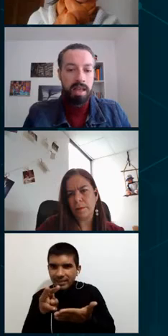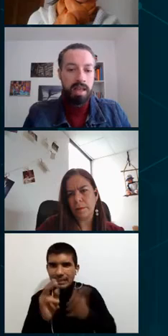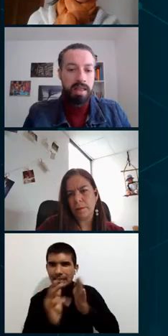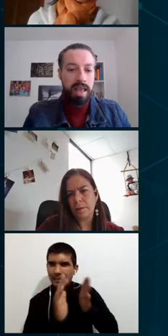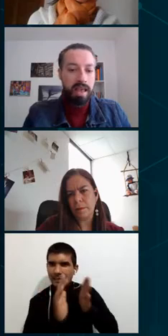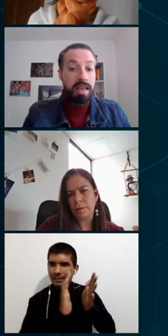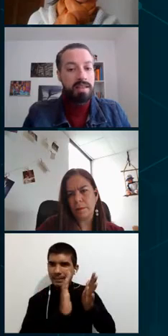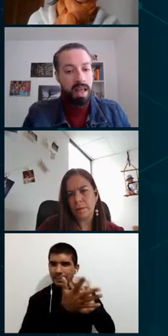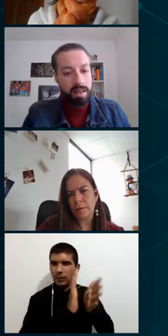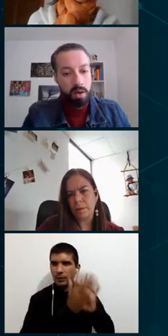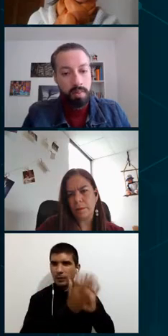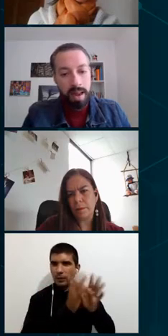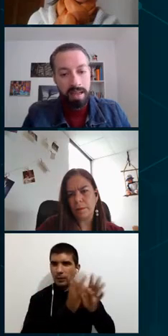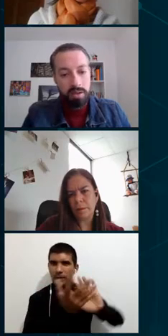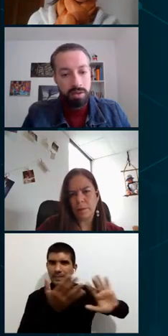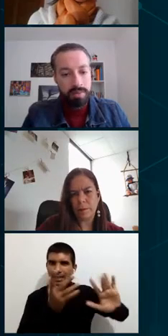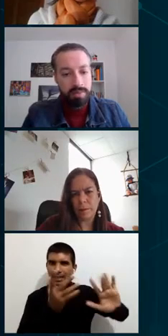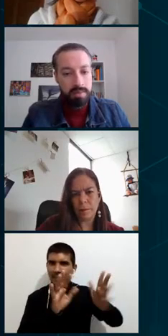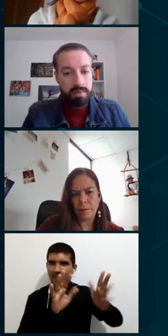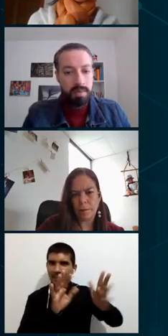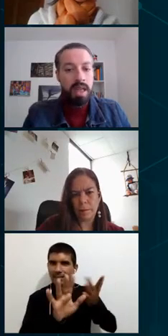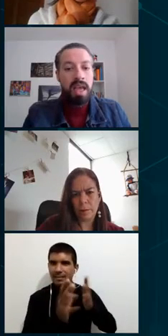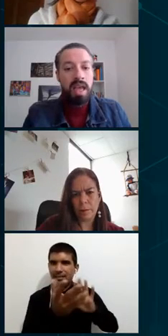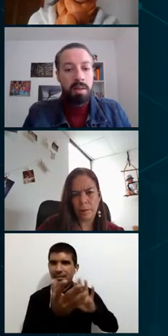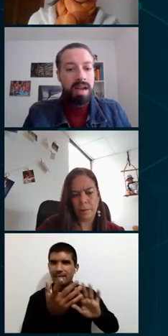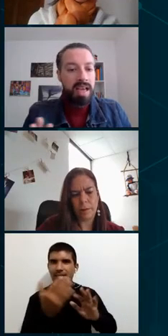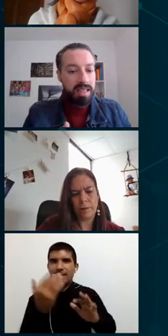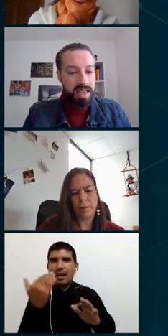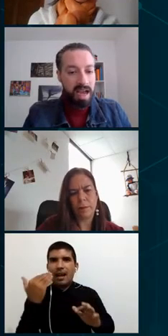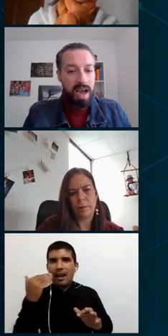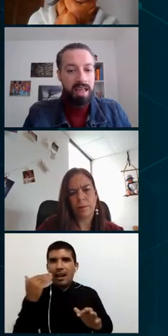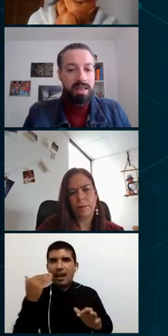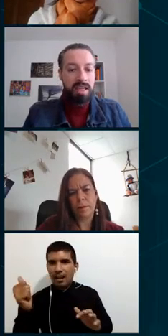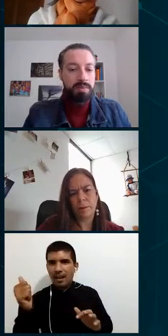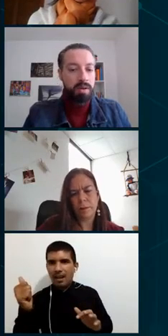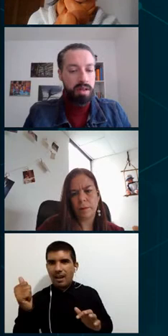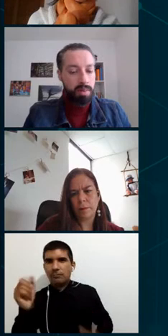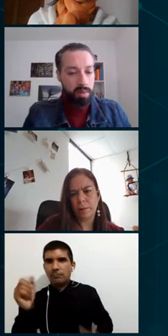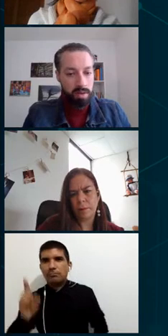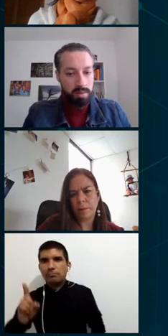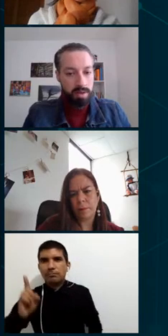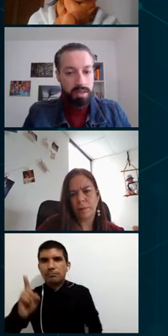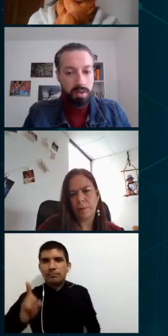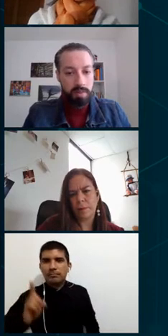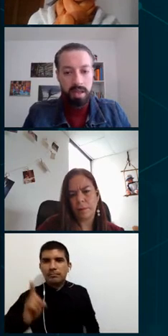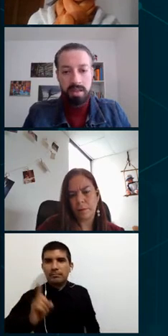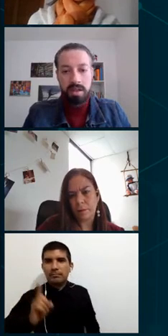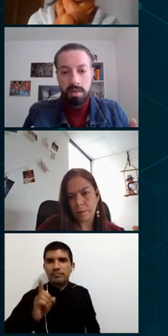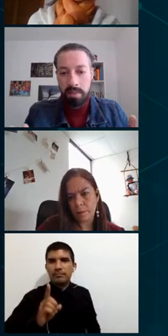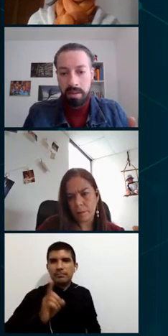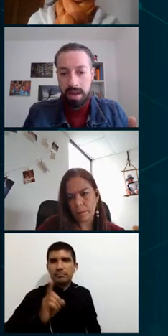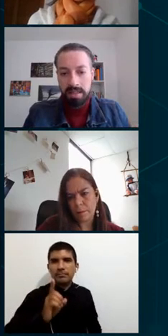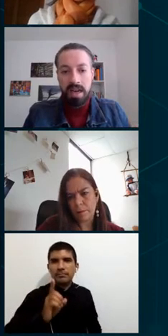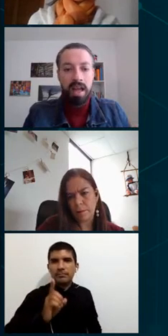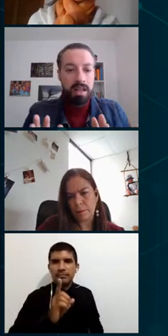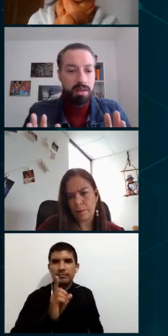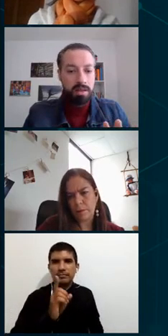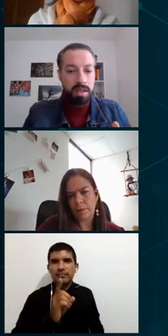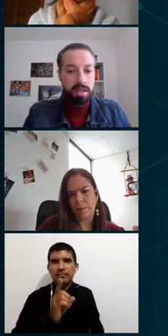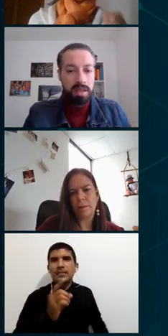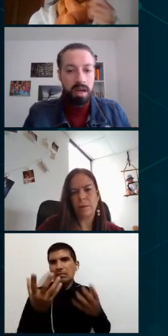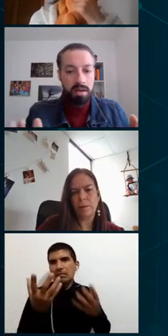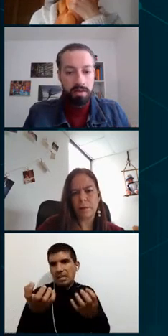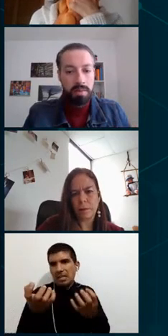mamá, de que está de cumpleaños. Y María llega en transporte público. ¿Listo? Esa es como la primera